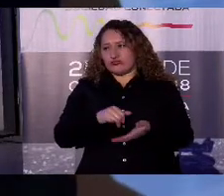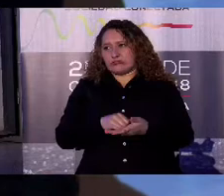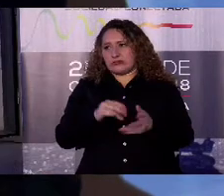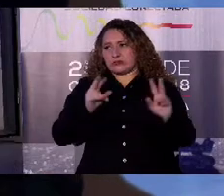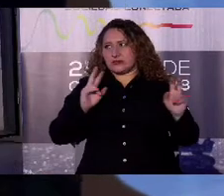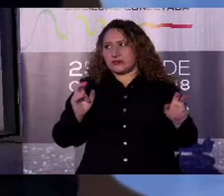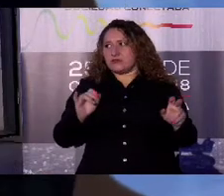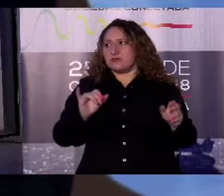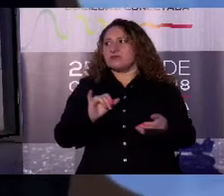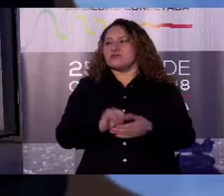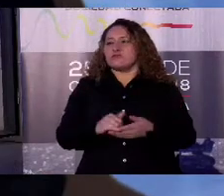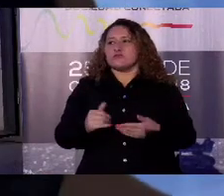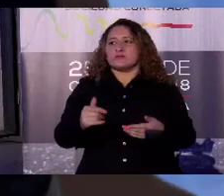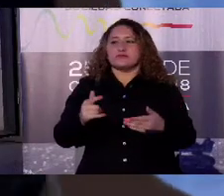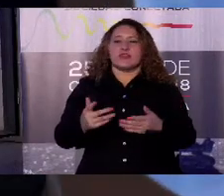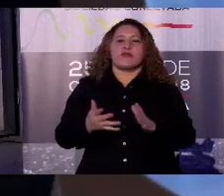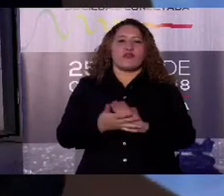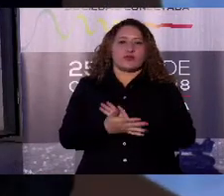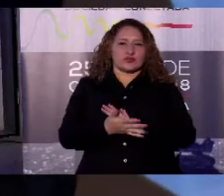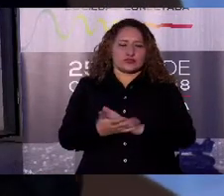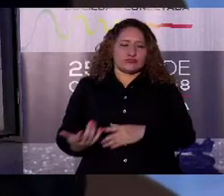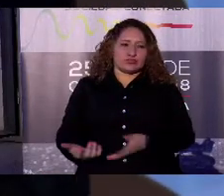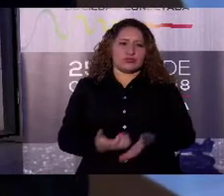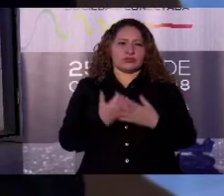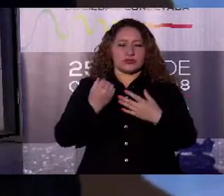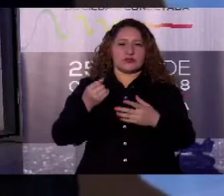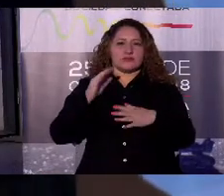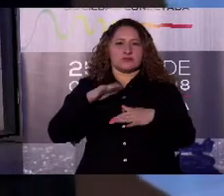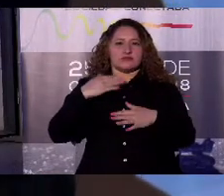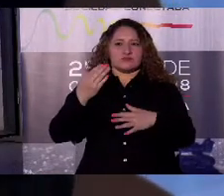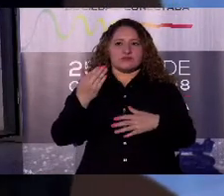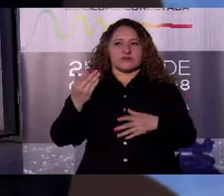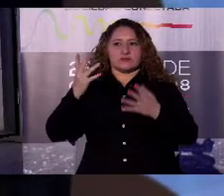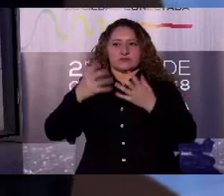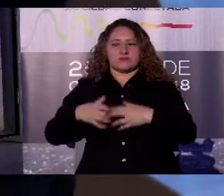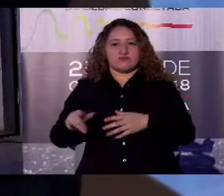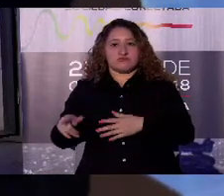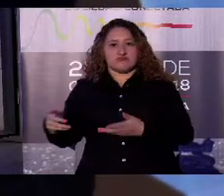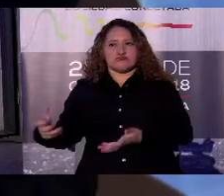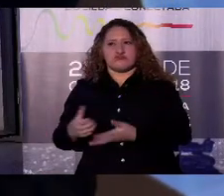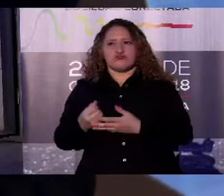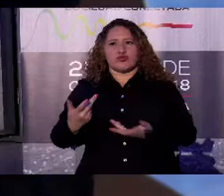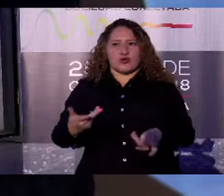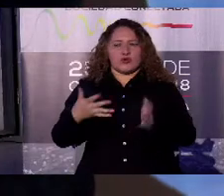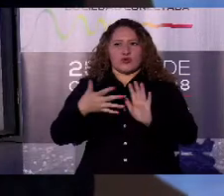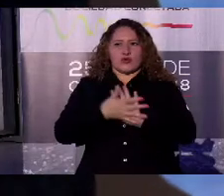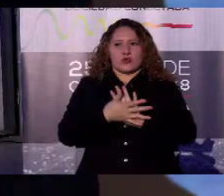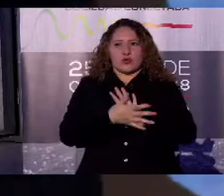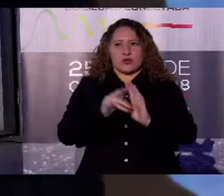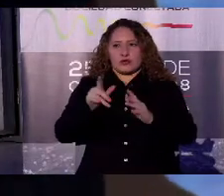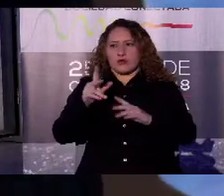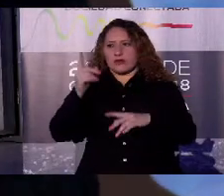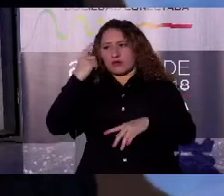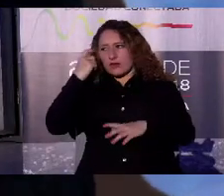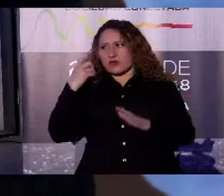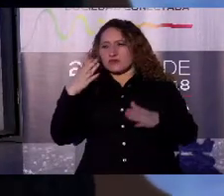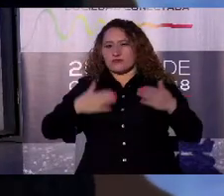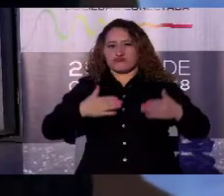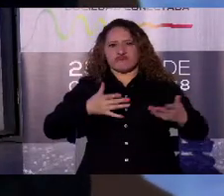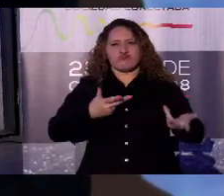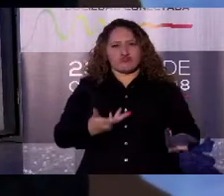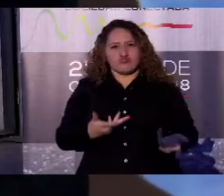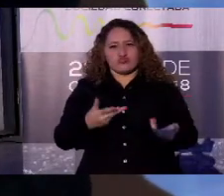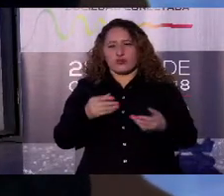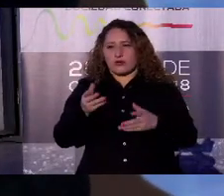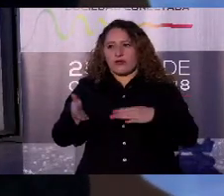es donde van a recolectar información para al final al operador darle cierta inteligencia y cierta recomendación antes